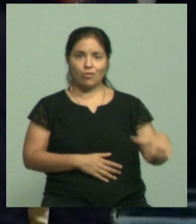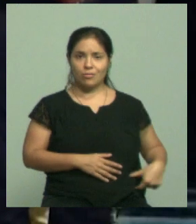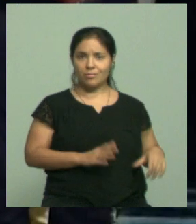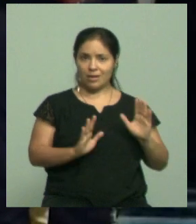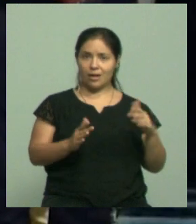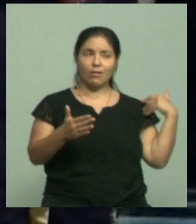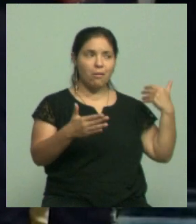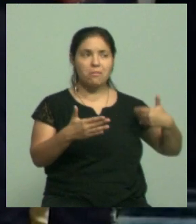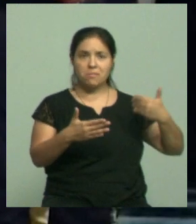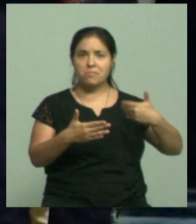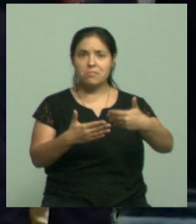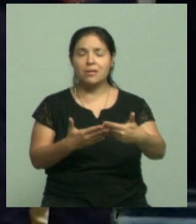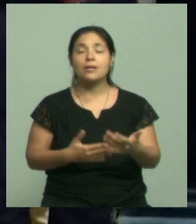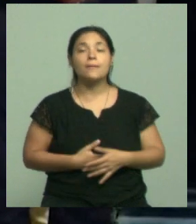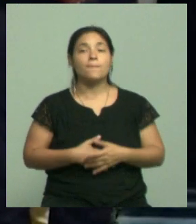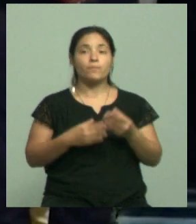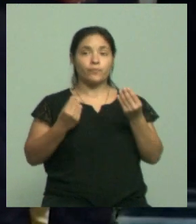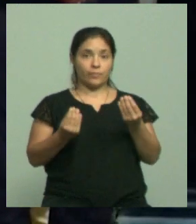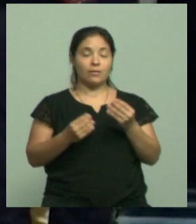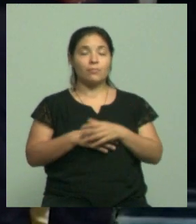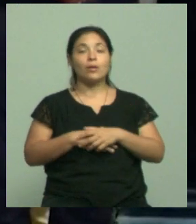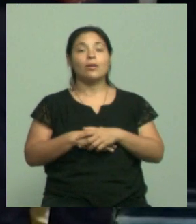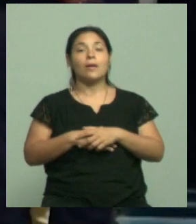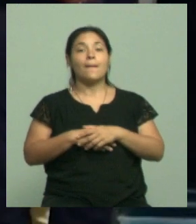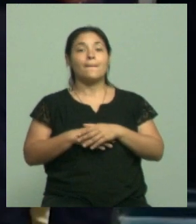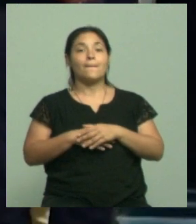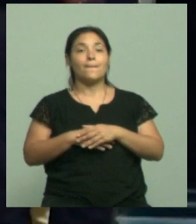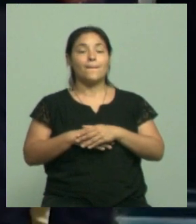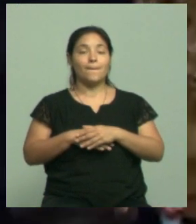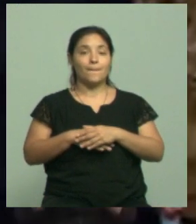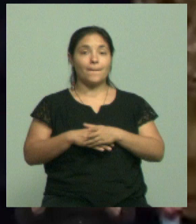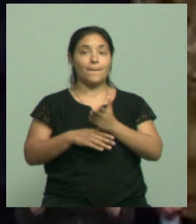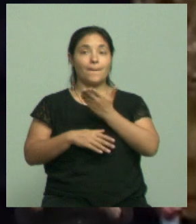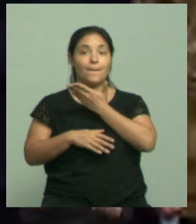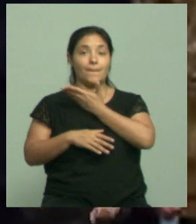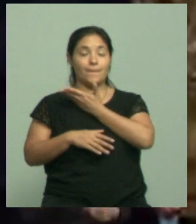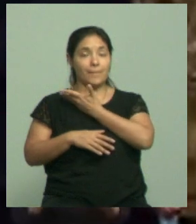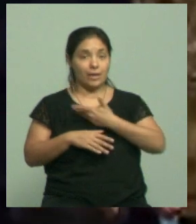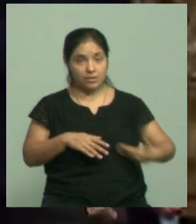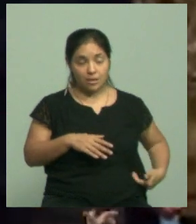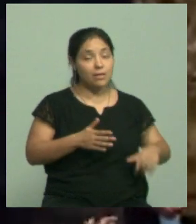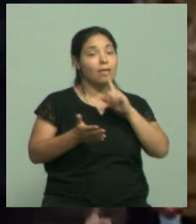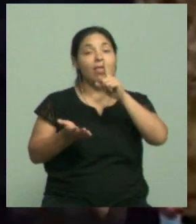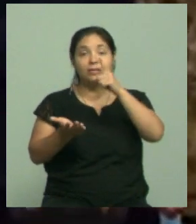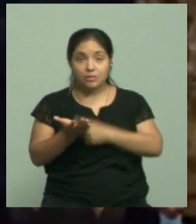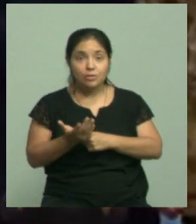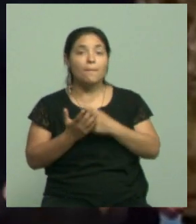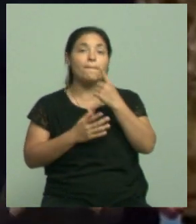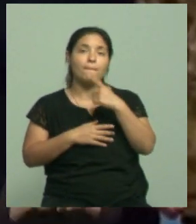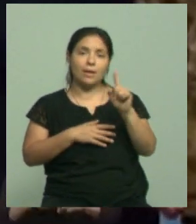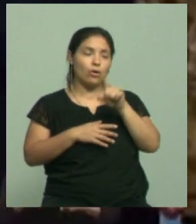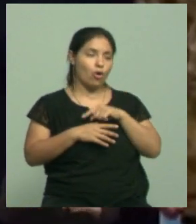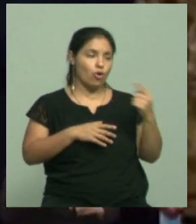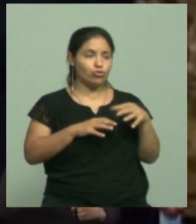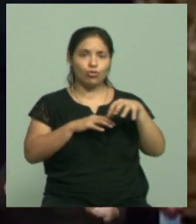posicionamientos que los impulsa el presidente, pero no necesariamente es coordinado o acompañado desde otras